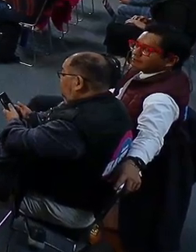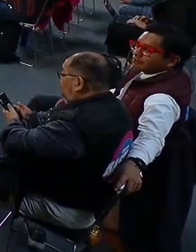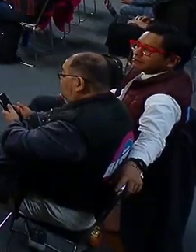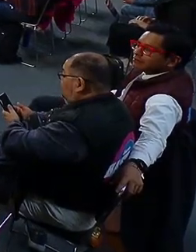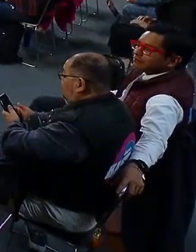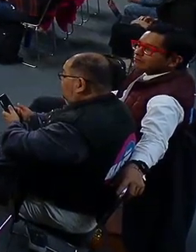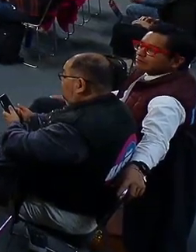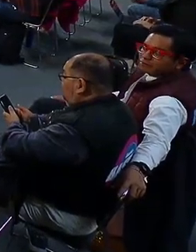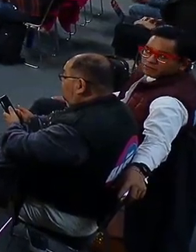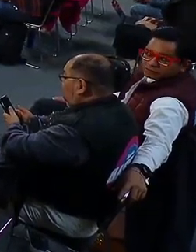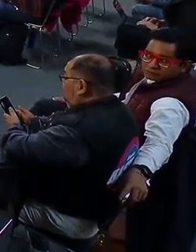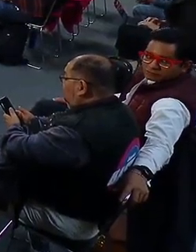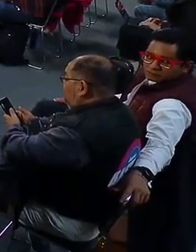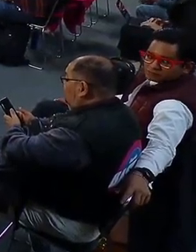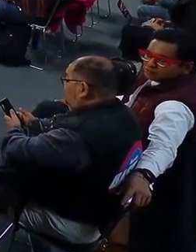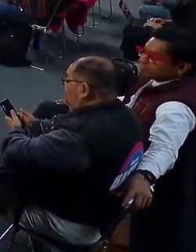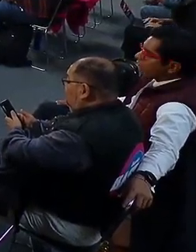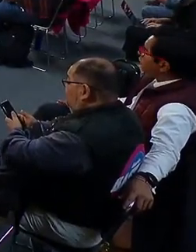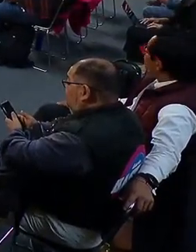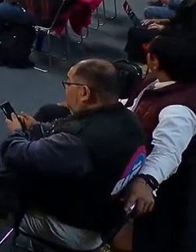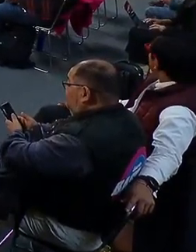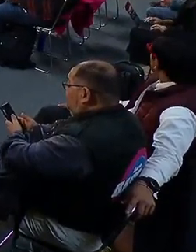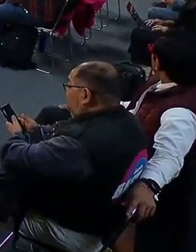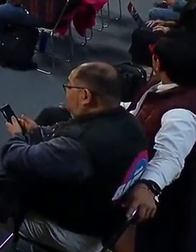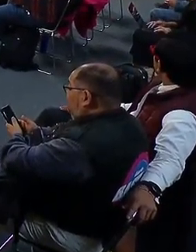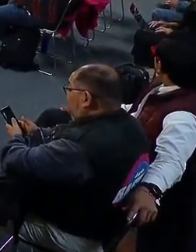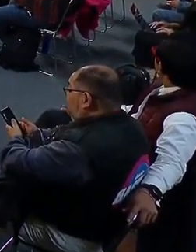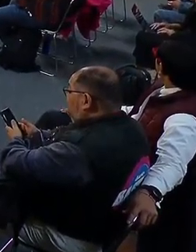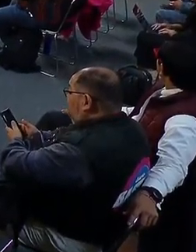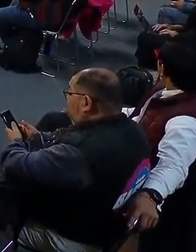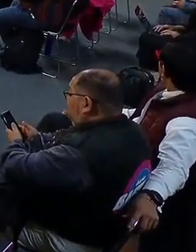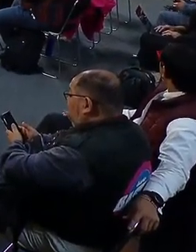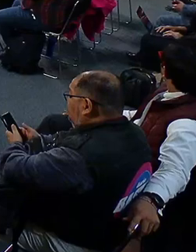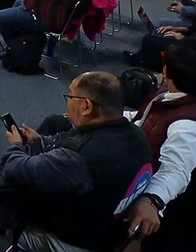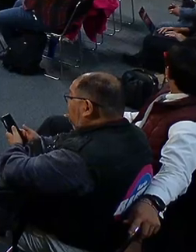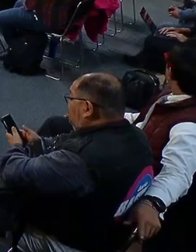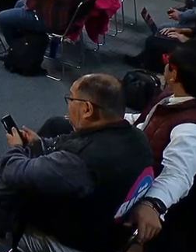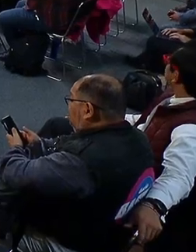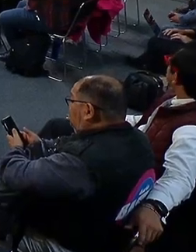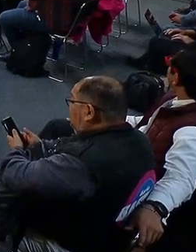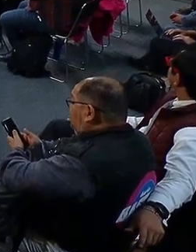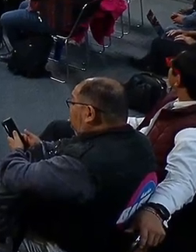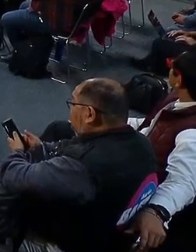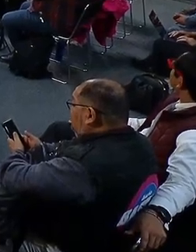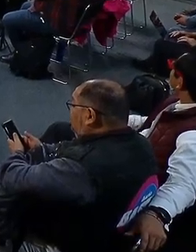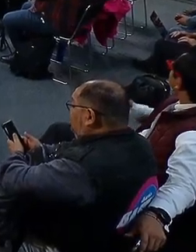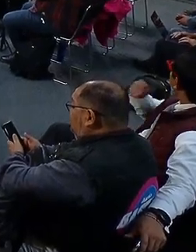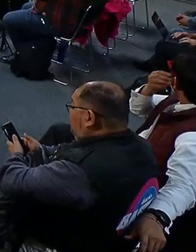Muy bien.